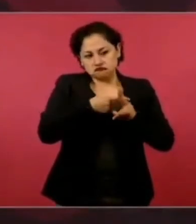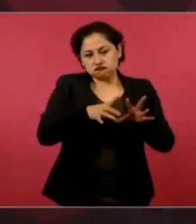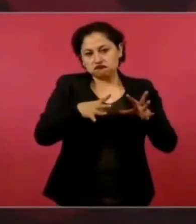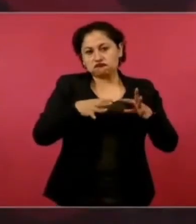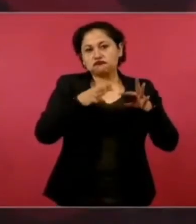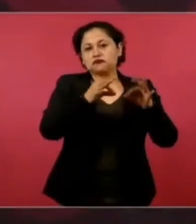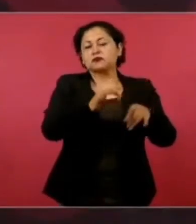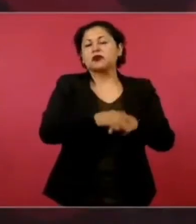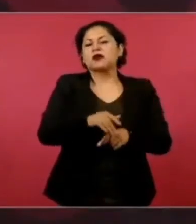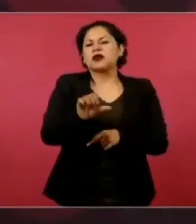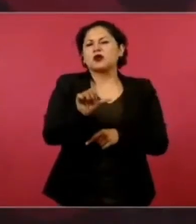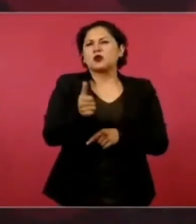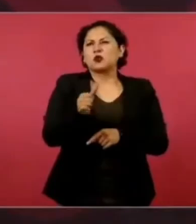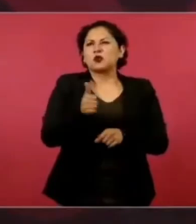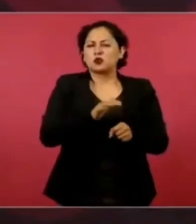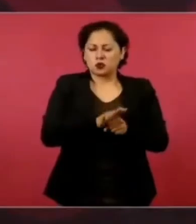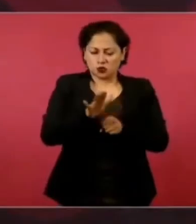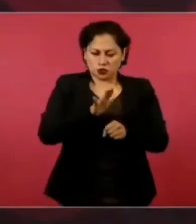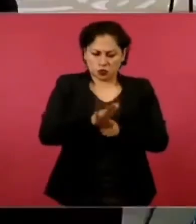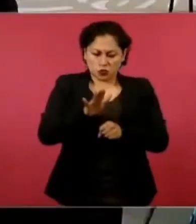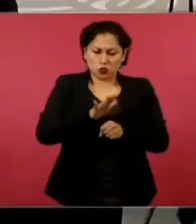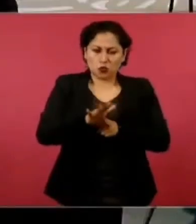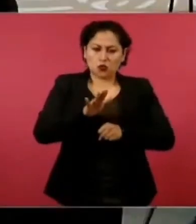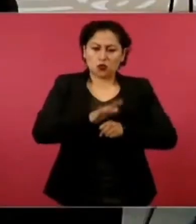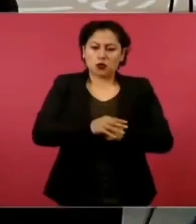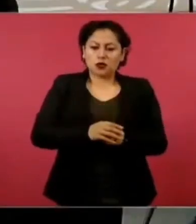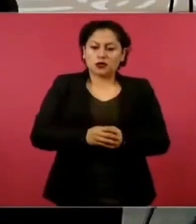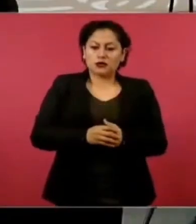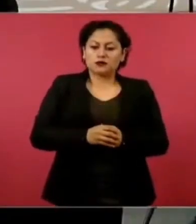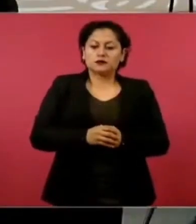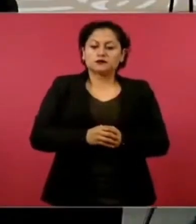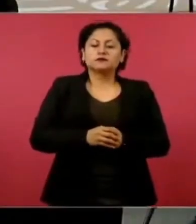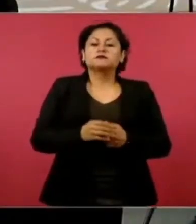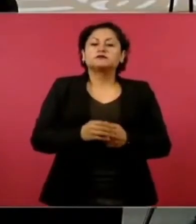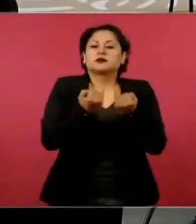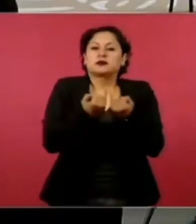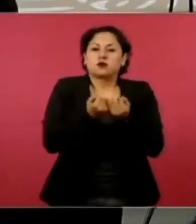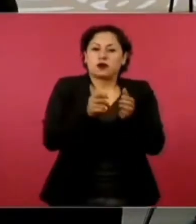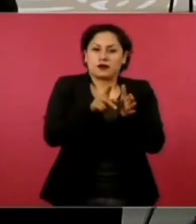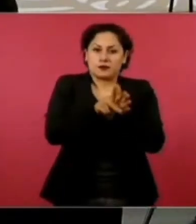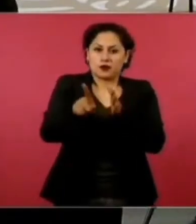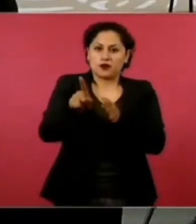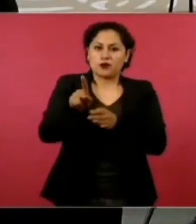¿Cuál otro así? Bueno, también apareció El Financiero